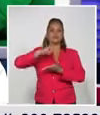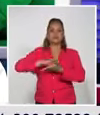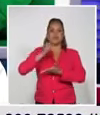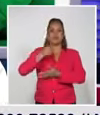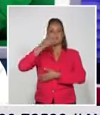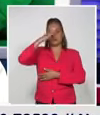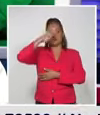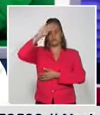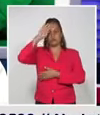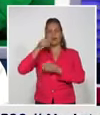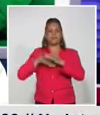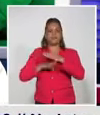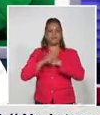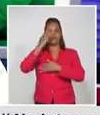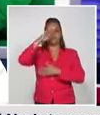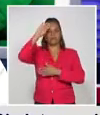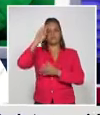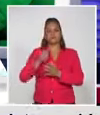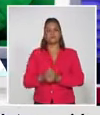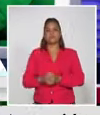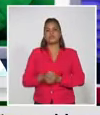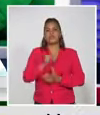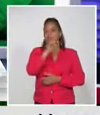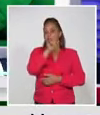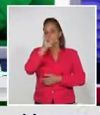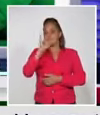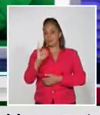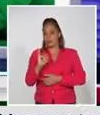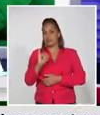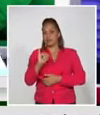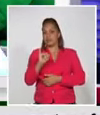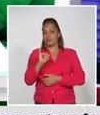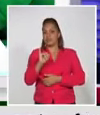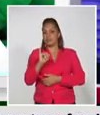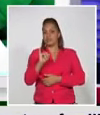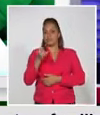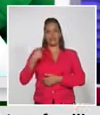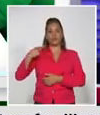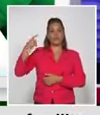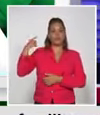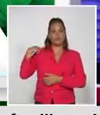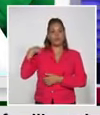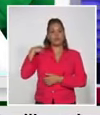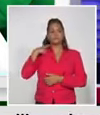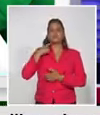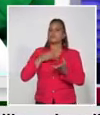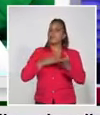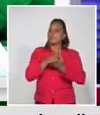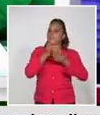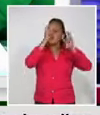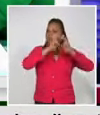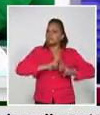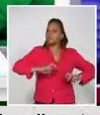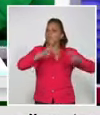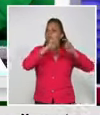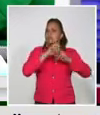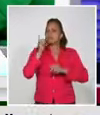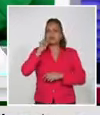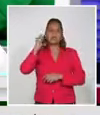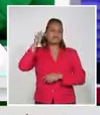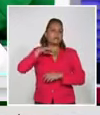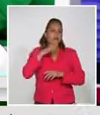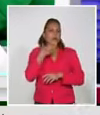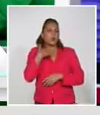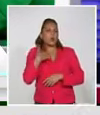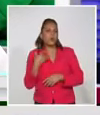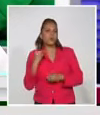país. 16 de los diagnosticados ayer todavía se trabaja para precisar la fuente